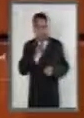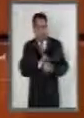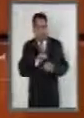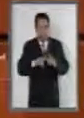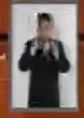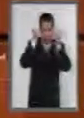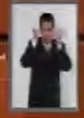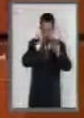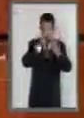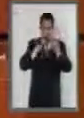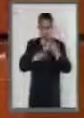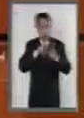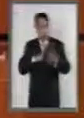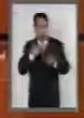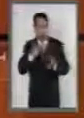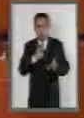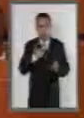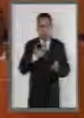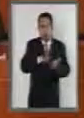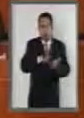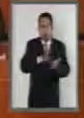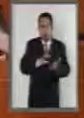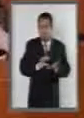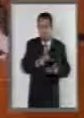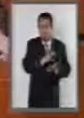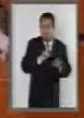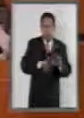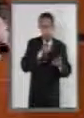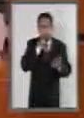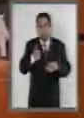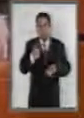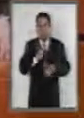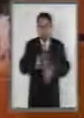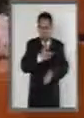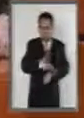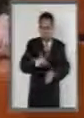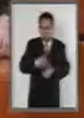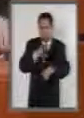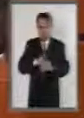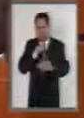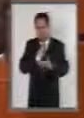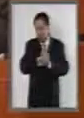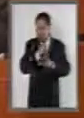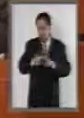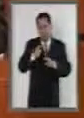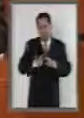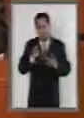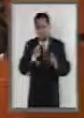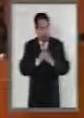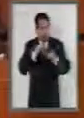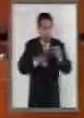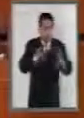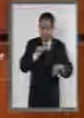aduanal y financiero, así como facilidades administrativas e infraestructura